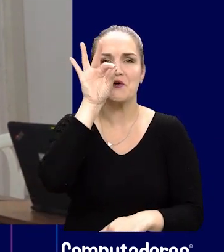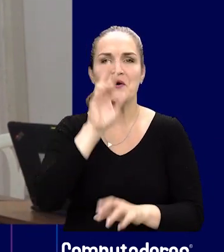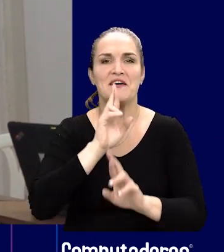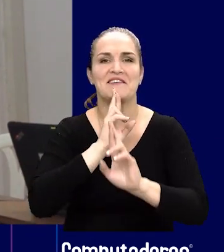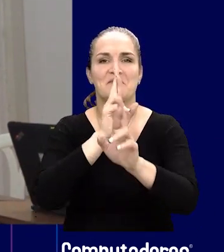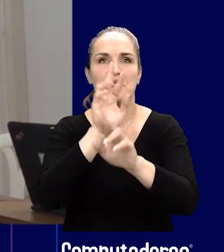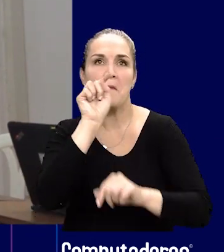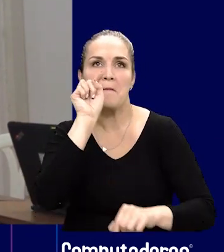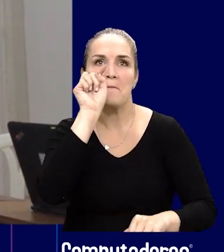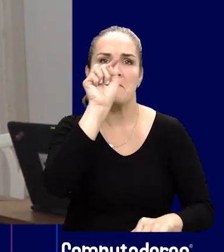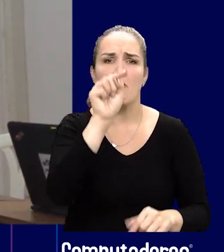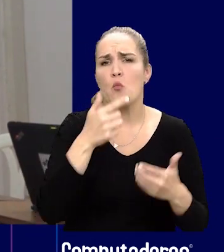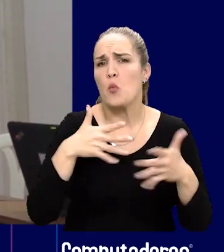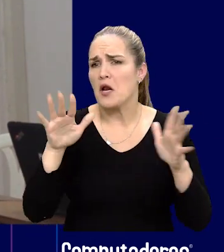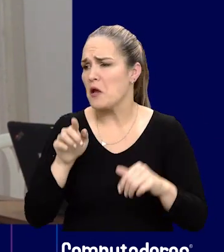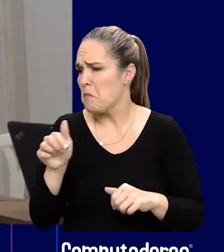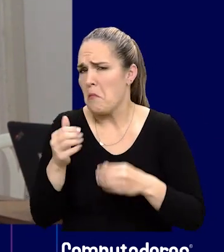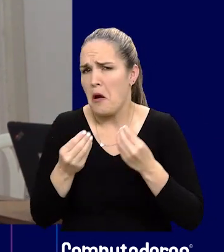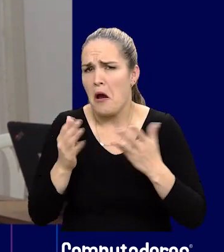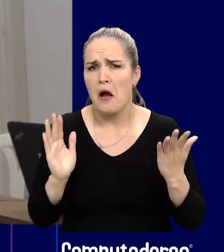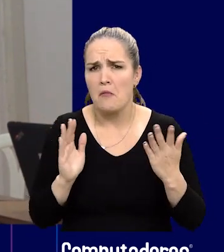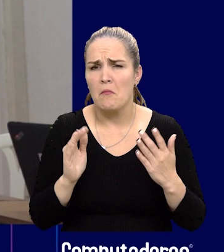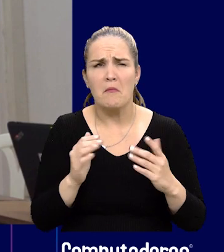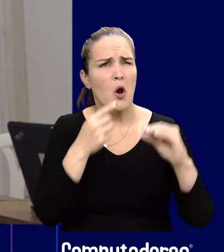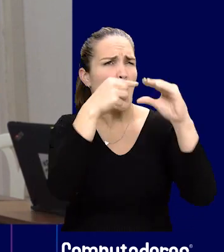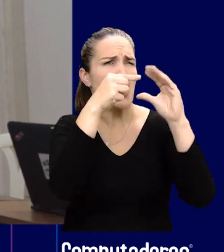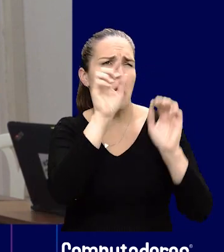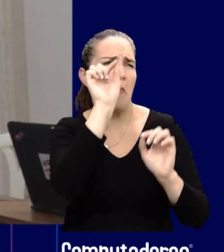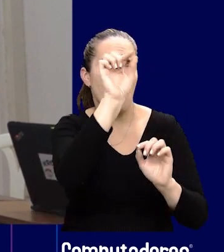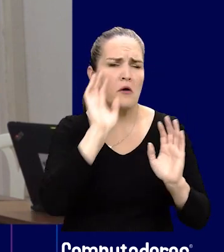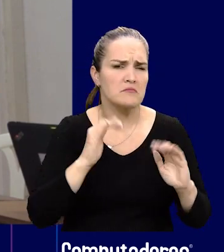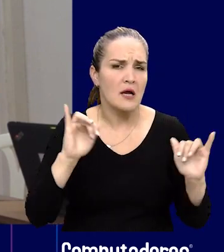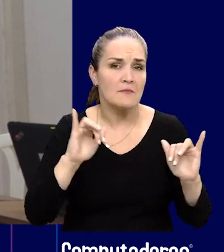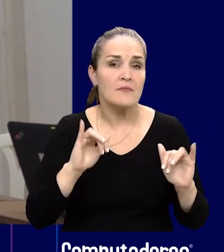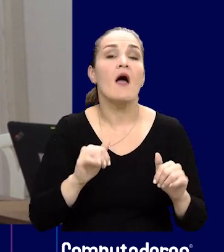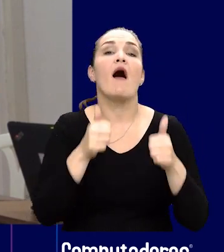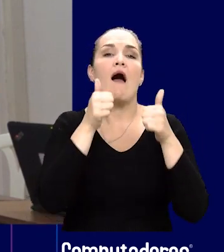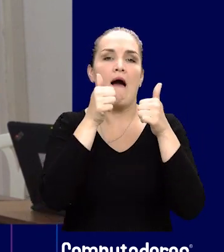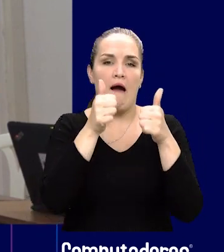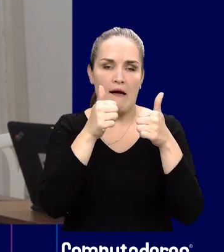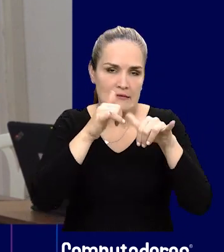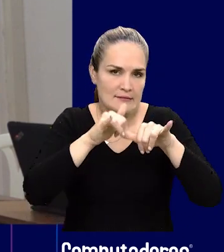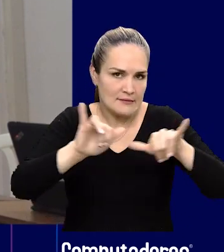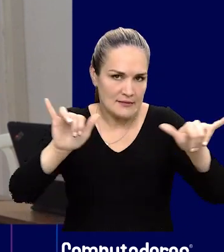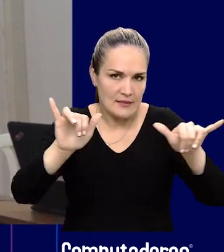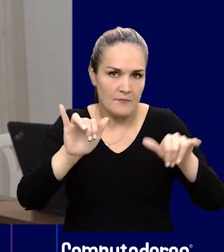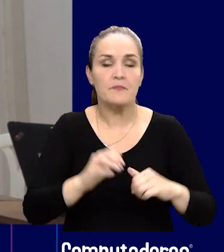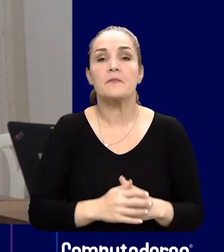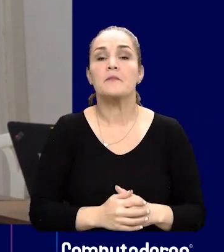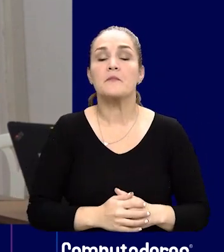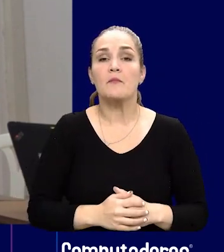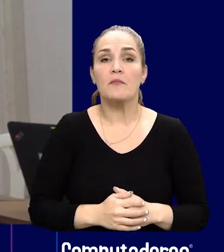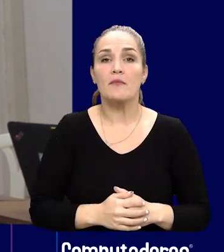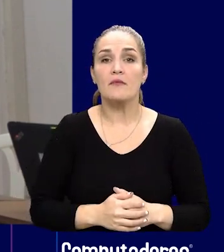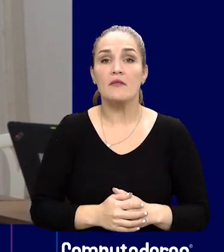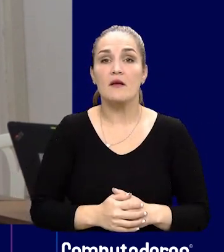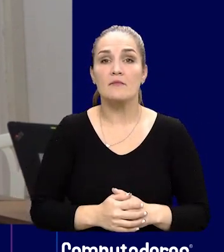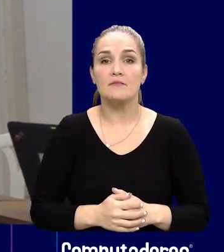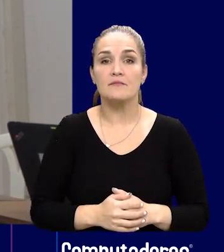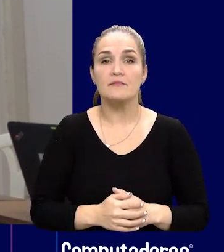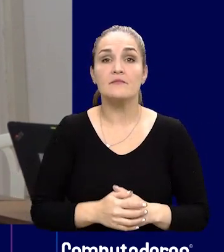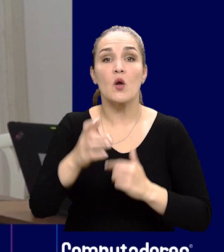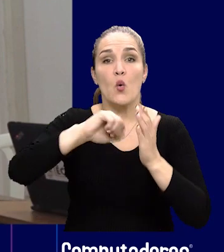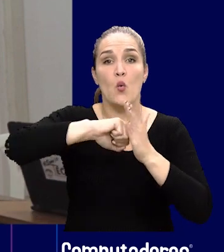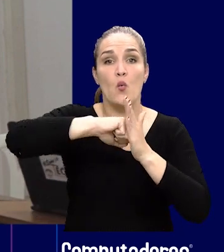respuesta, seleccione cualquiera, por ejemplo el correo creo que es, arriba, y le dan